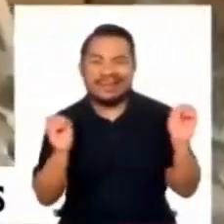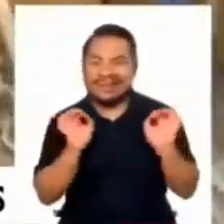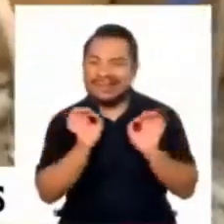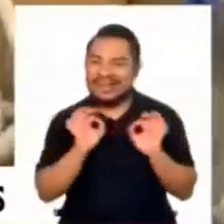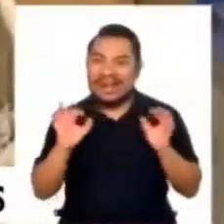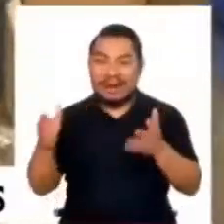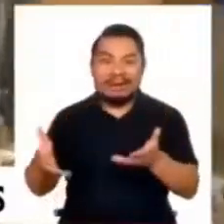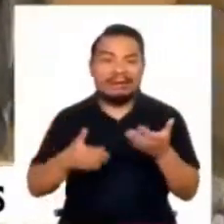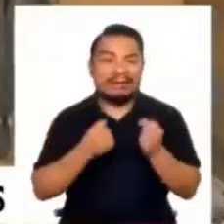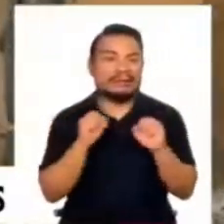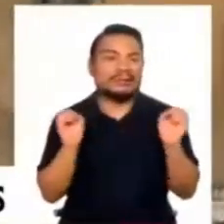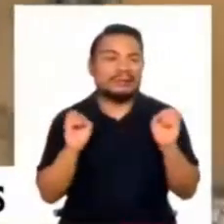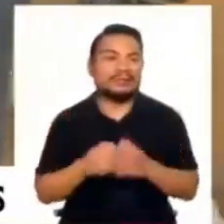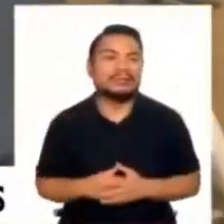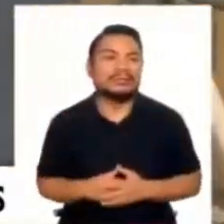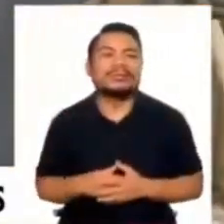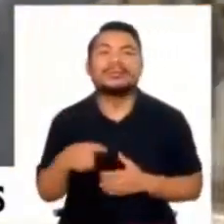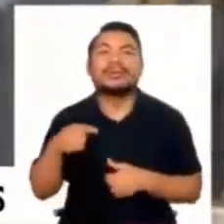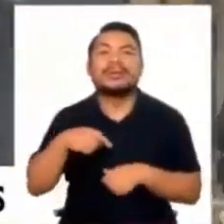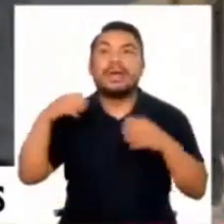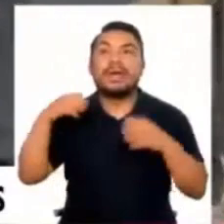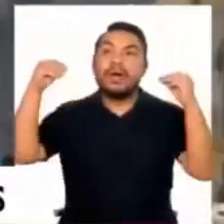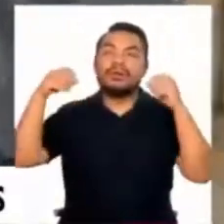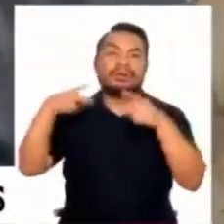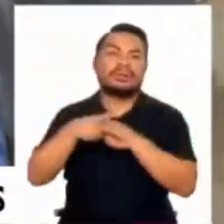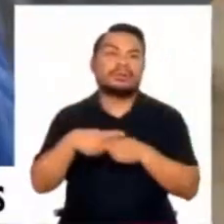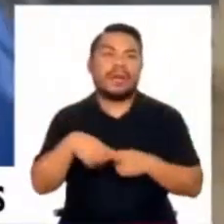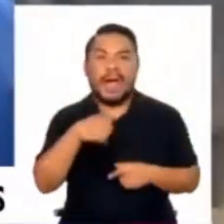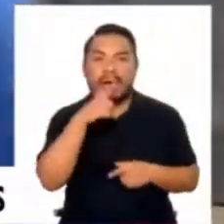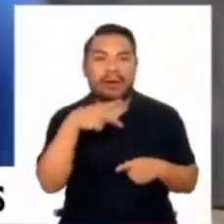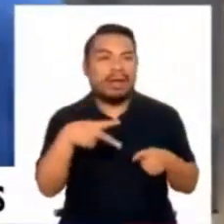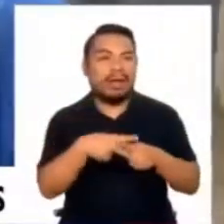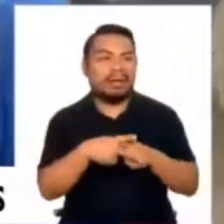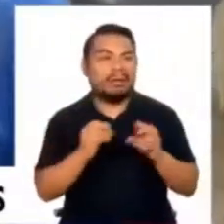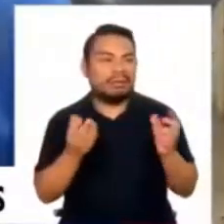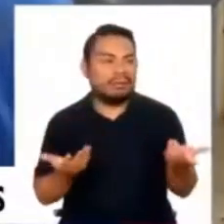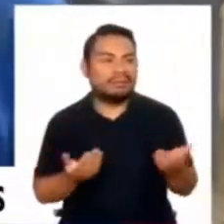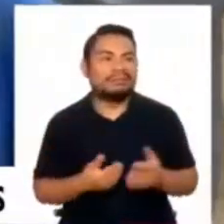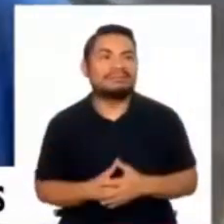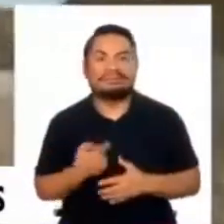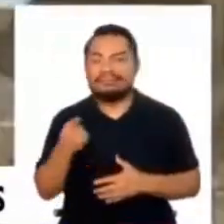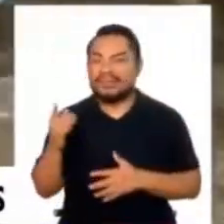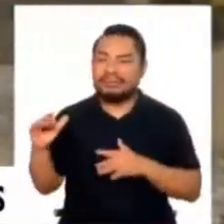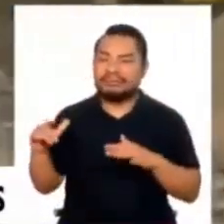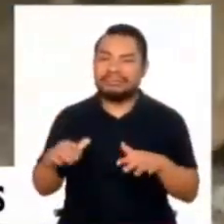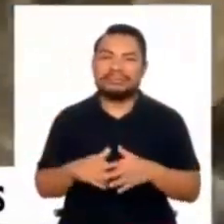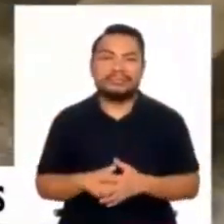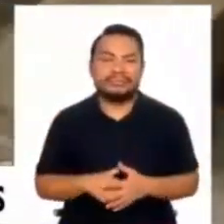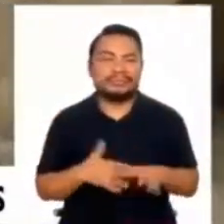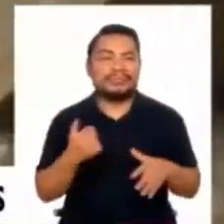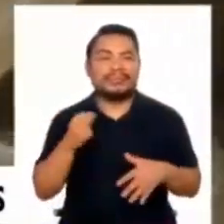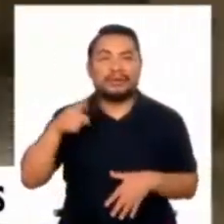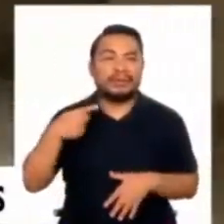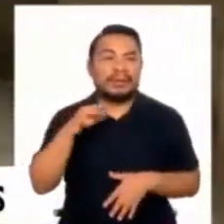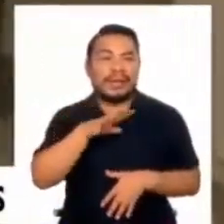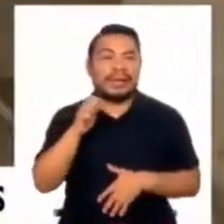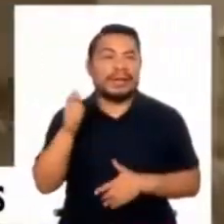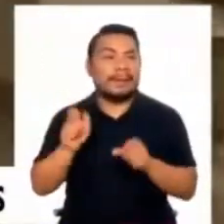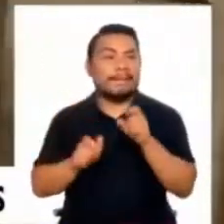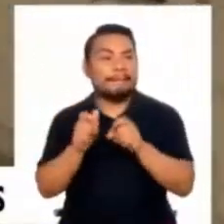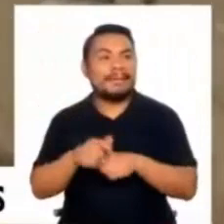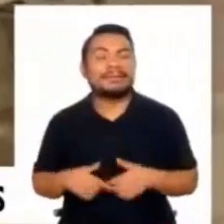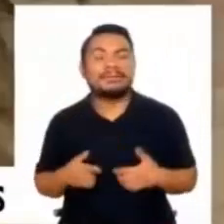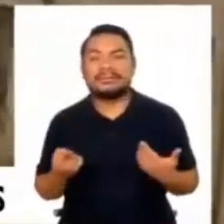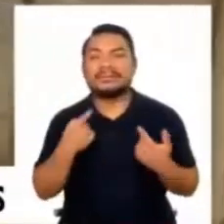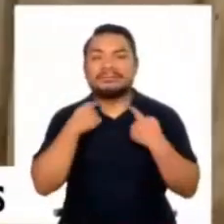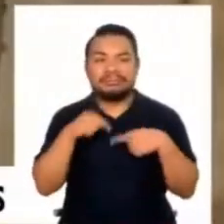casa. Y... pues entonces ya cortar la luz. Agua. No tenemos miedo el cilindro, ahí está como lo ha tapado él. Al menos 2.500 personas